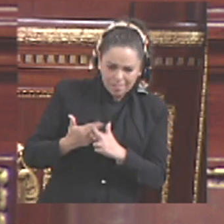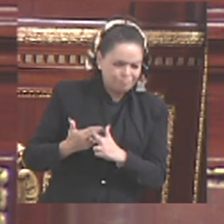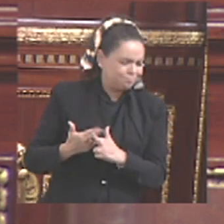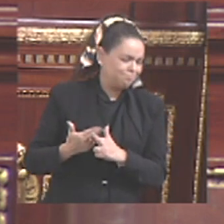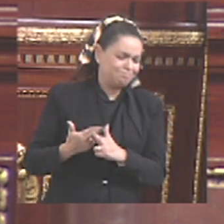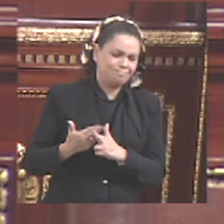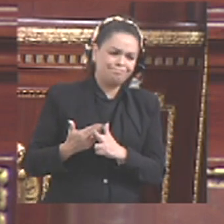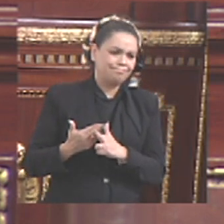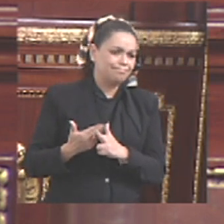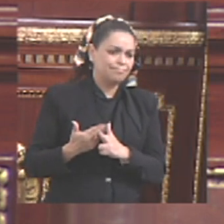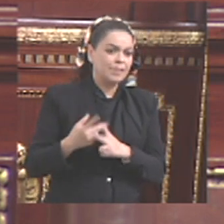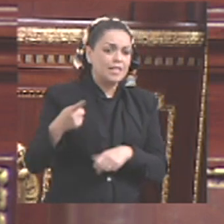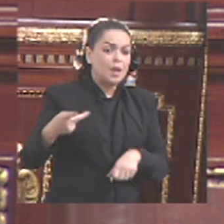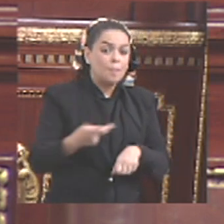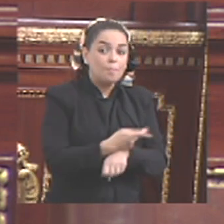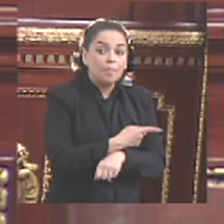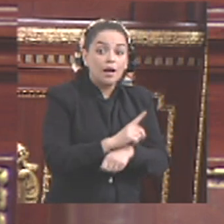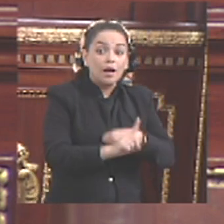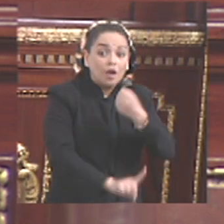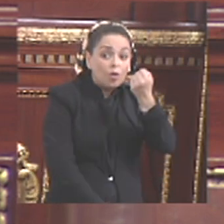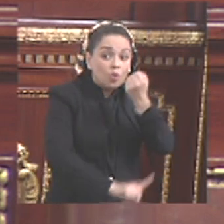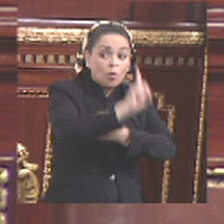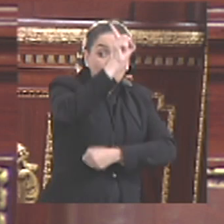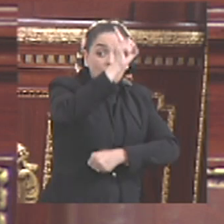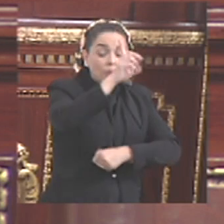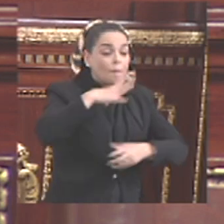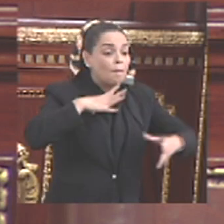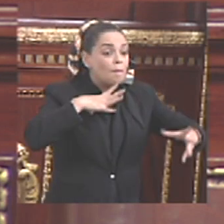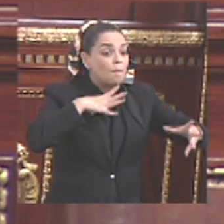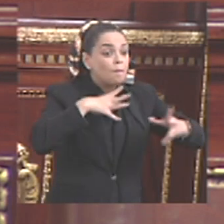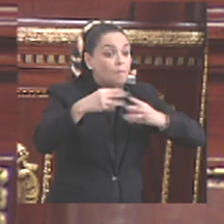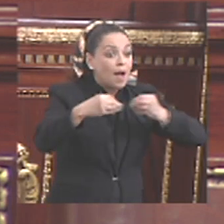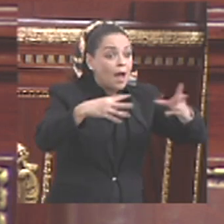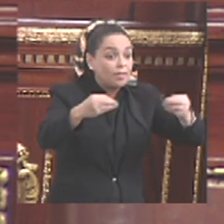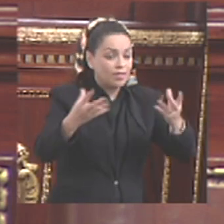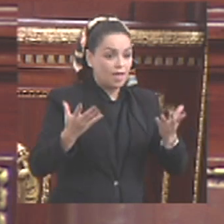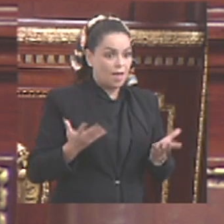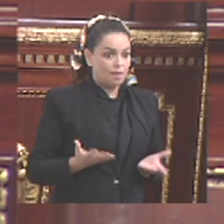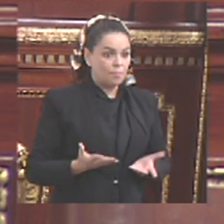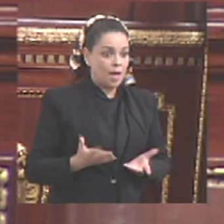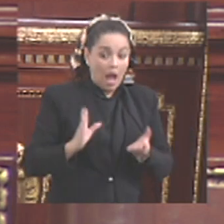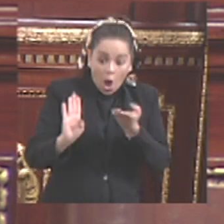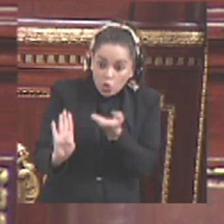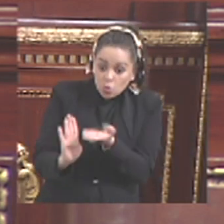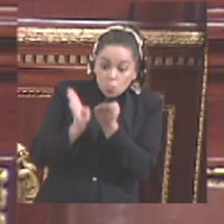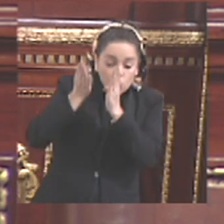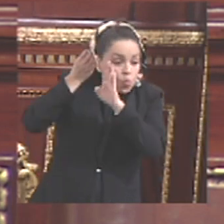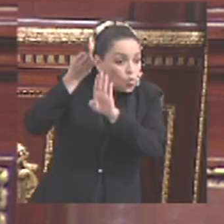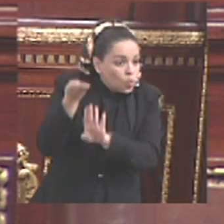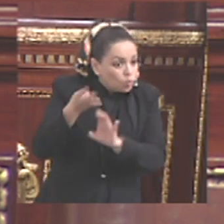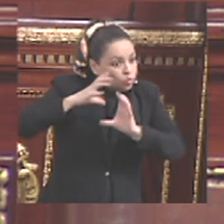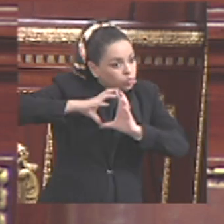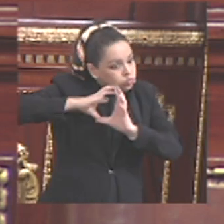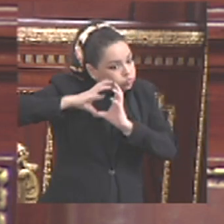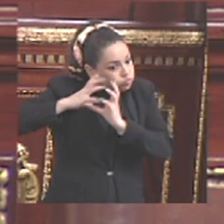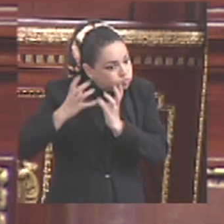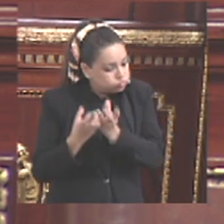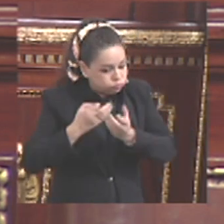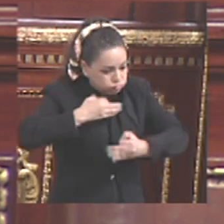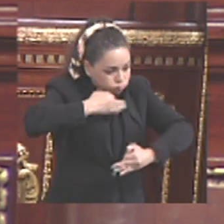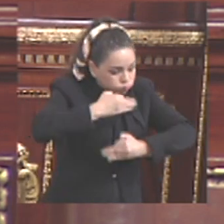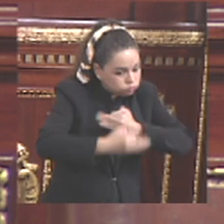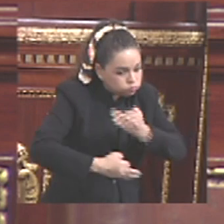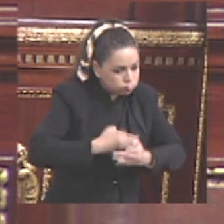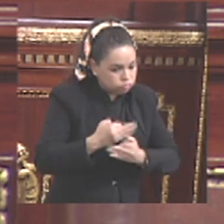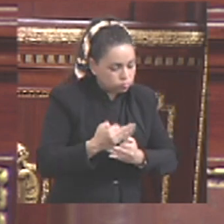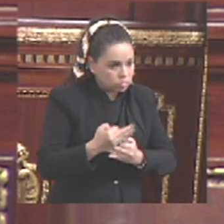una pandemia a nivel mundial que paró todas las obras importantes en el mundo.